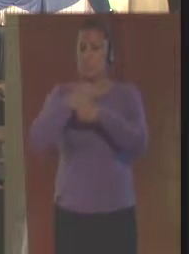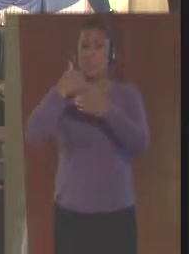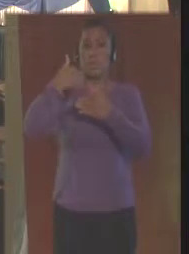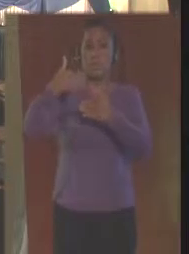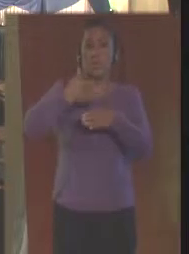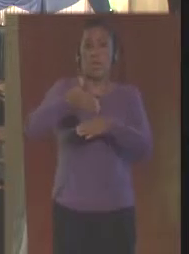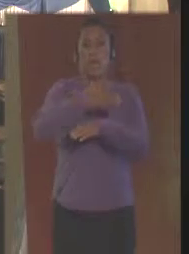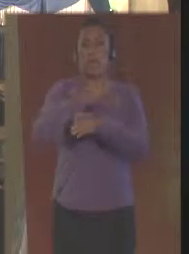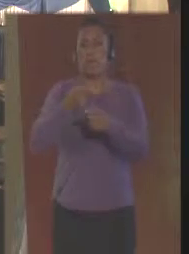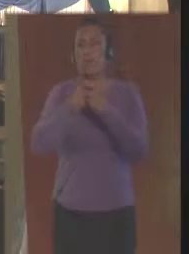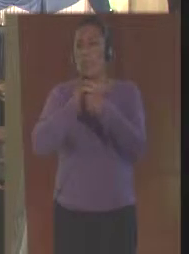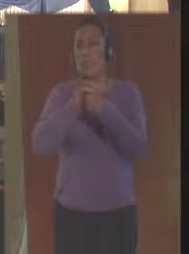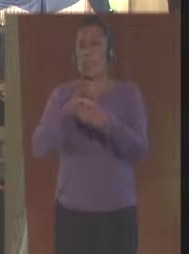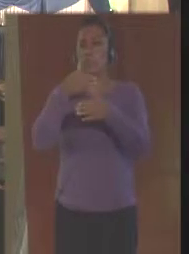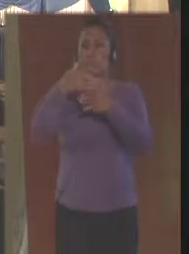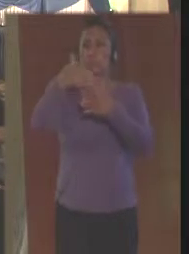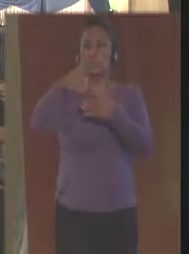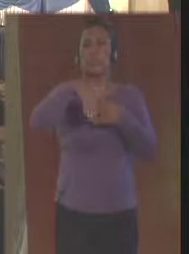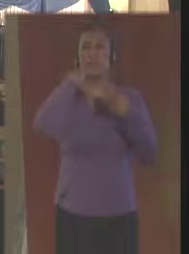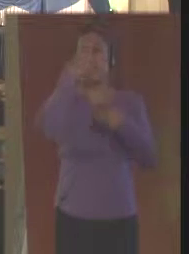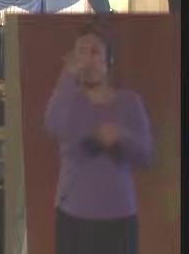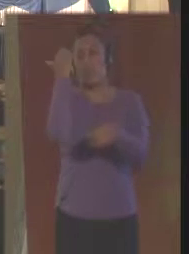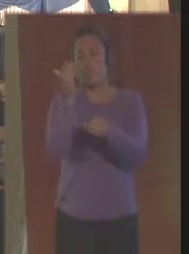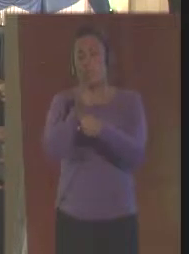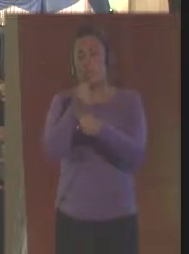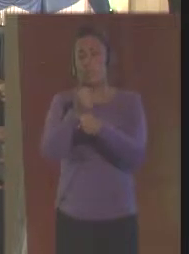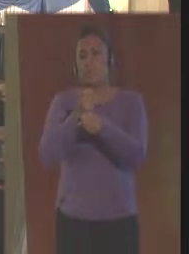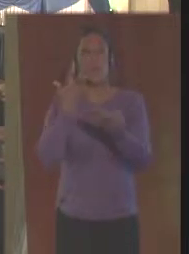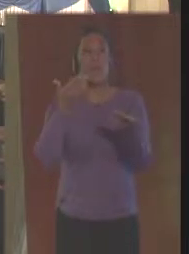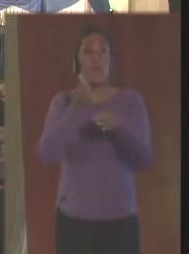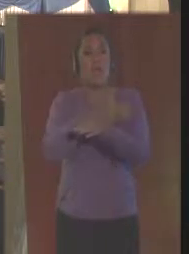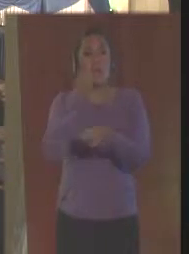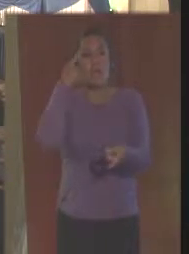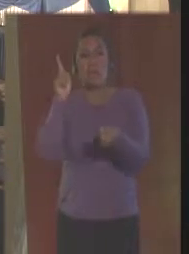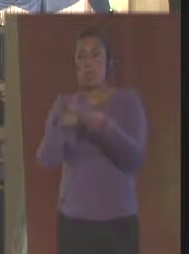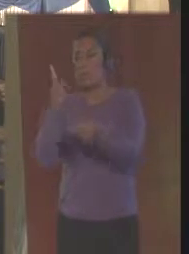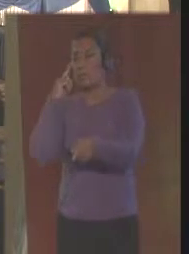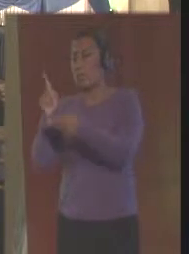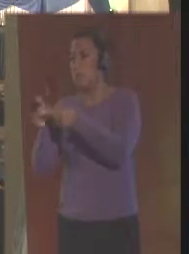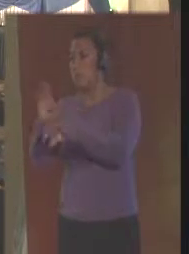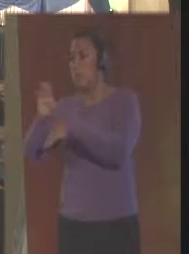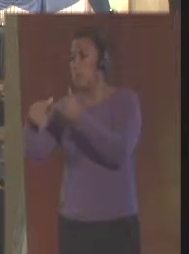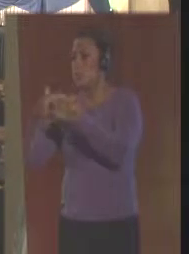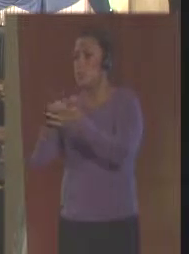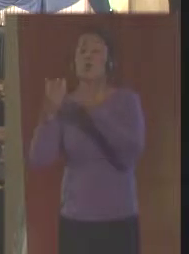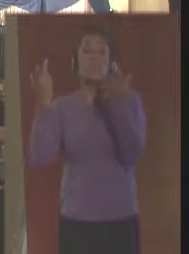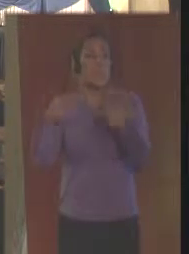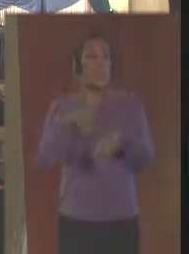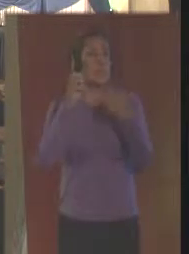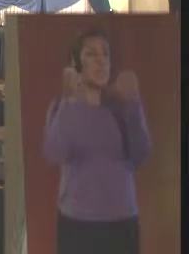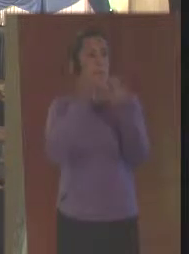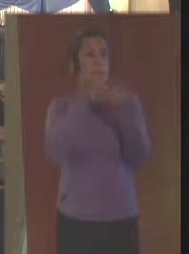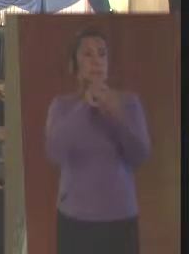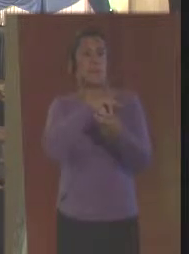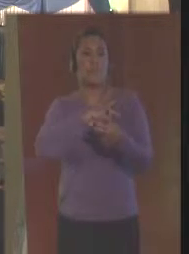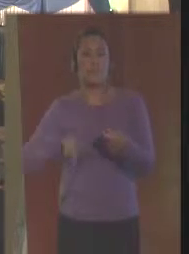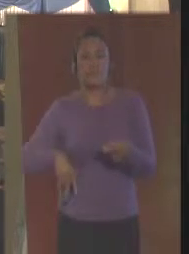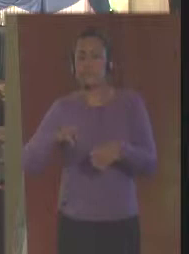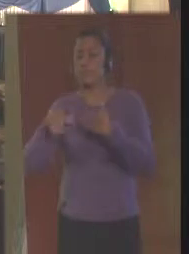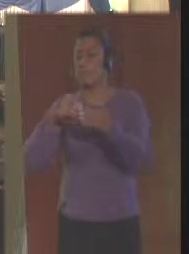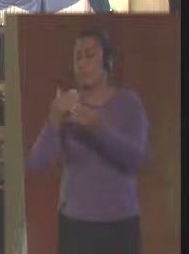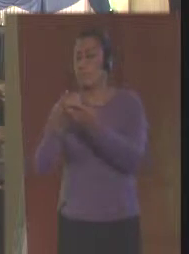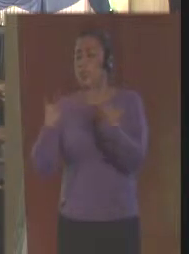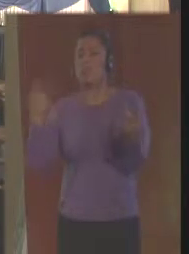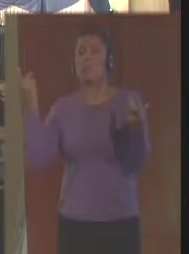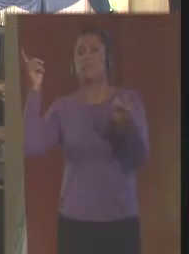temprana, así como todos los esfuerzos de alianzas con el sector privado y la necesidad